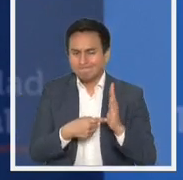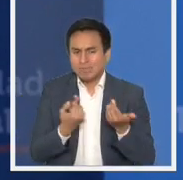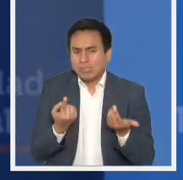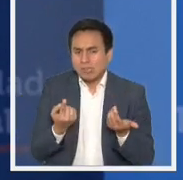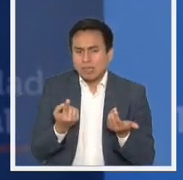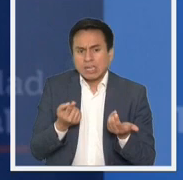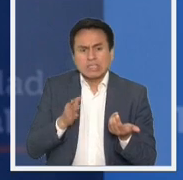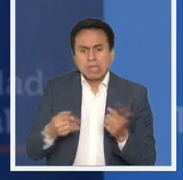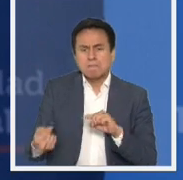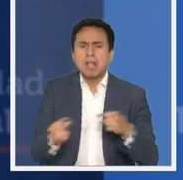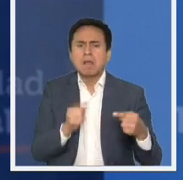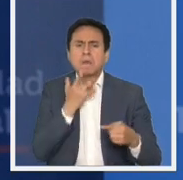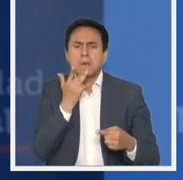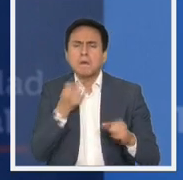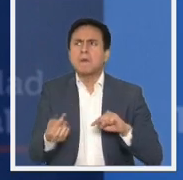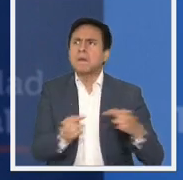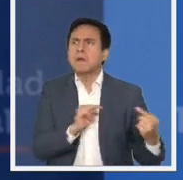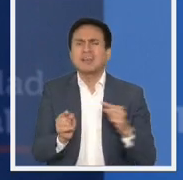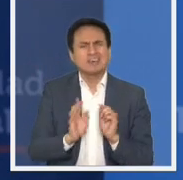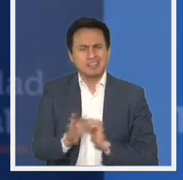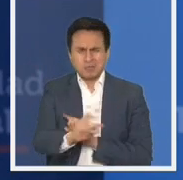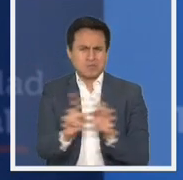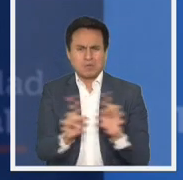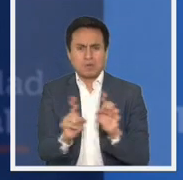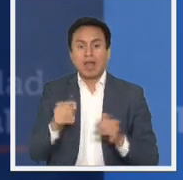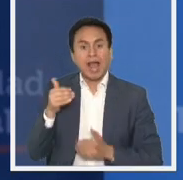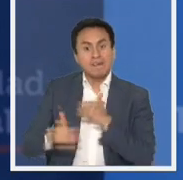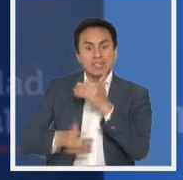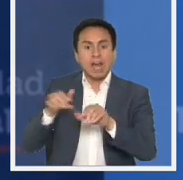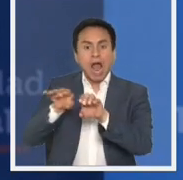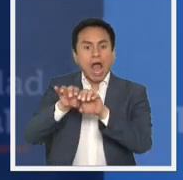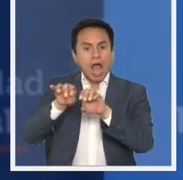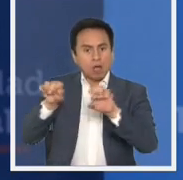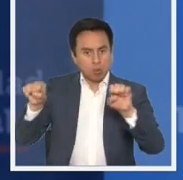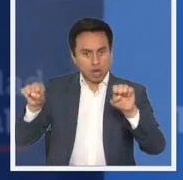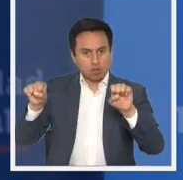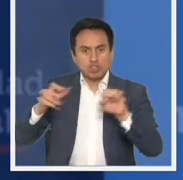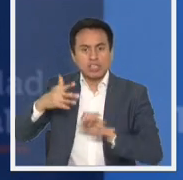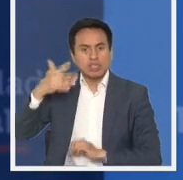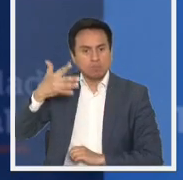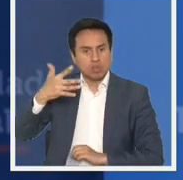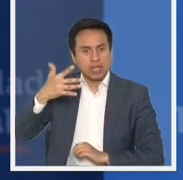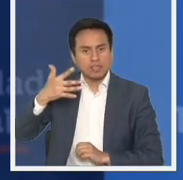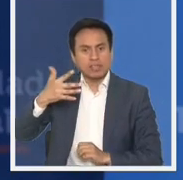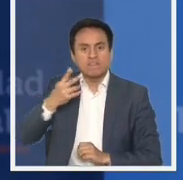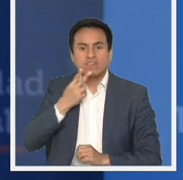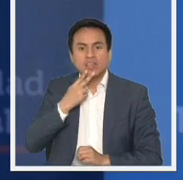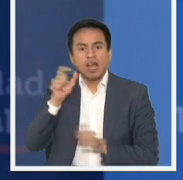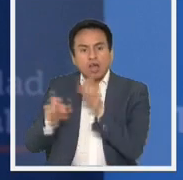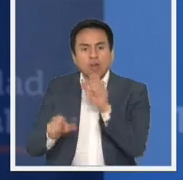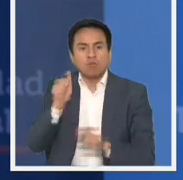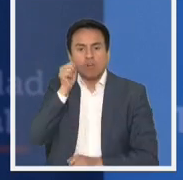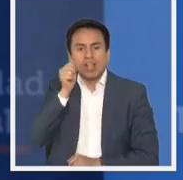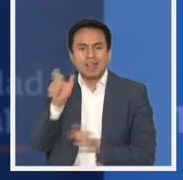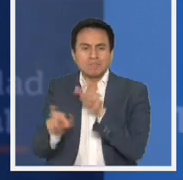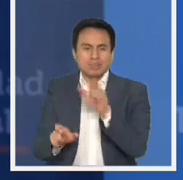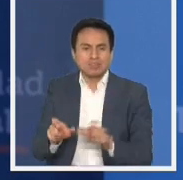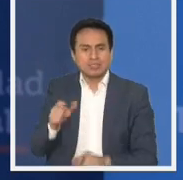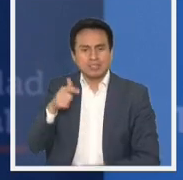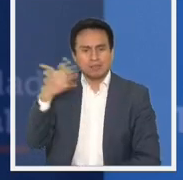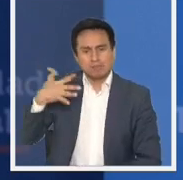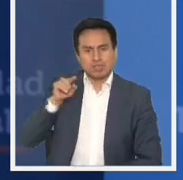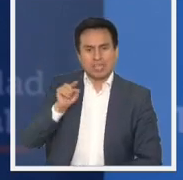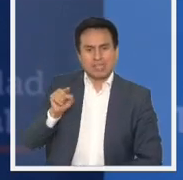no seguir con las peleas pequeñas y avanzar en acuerdos importantes para la vida cotidiana de las personas